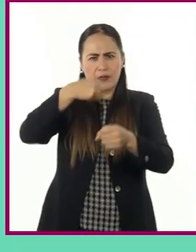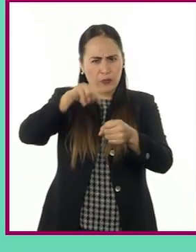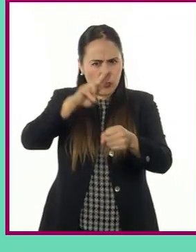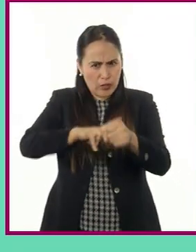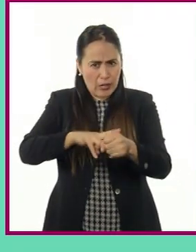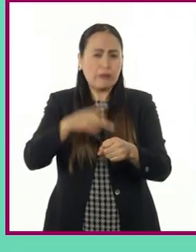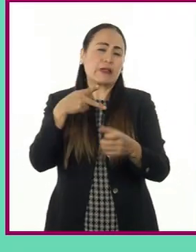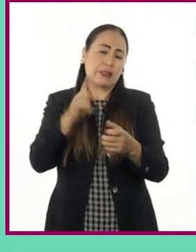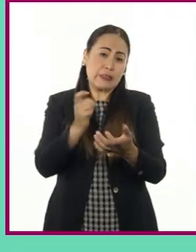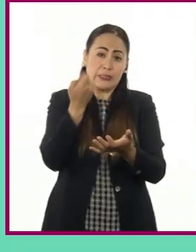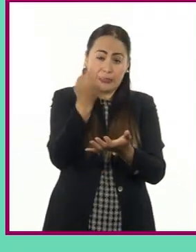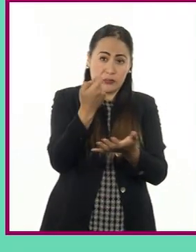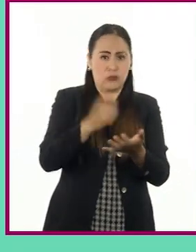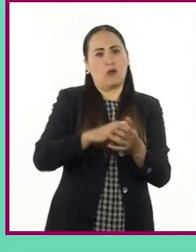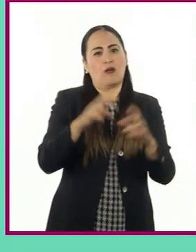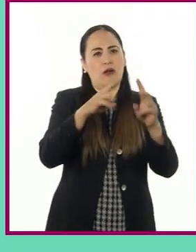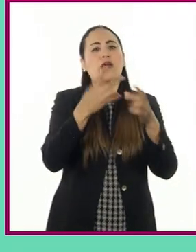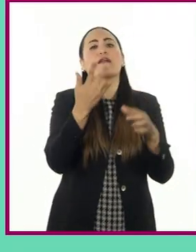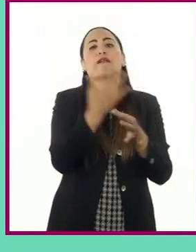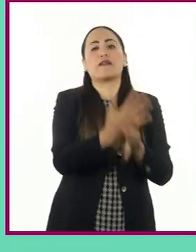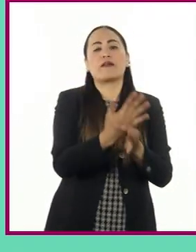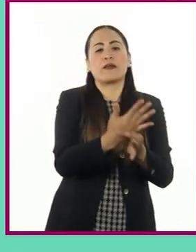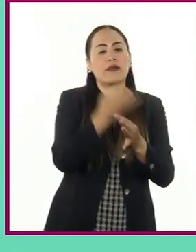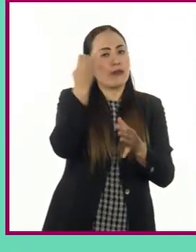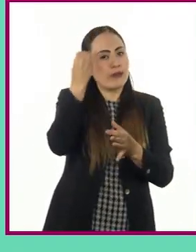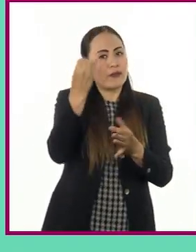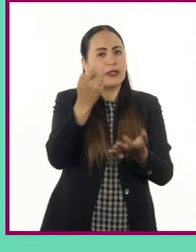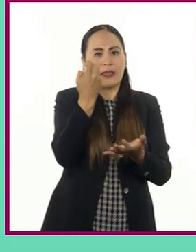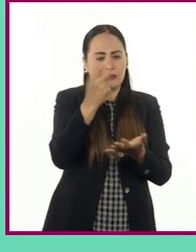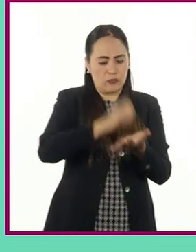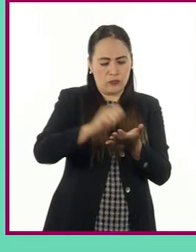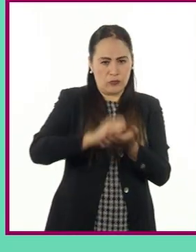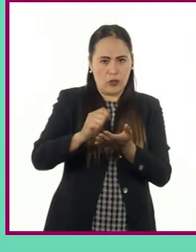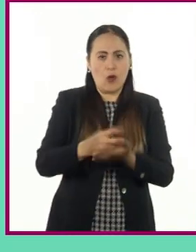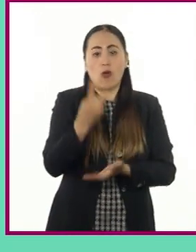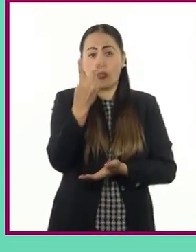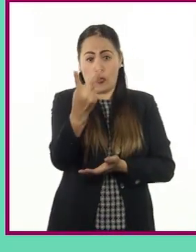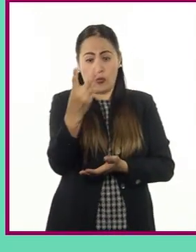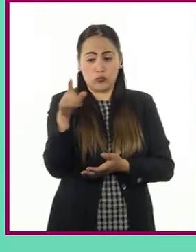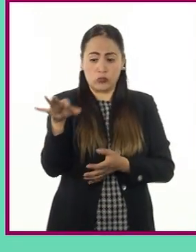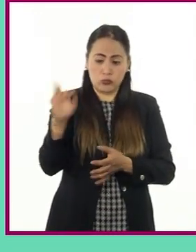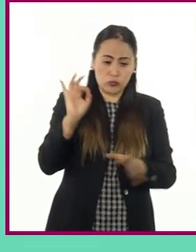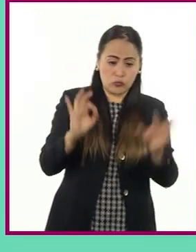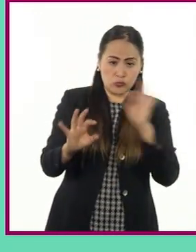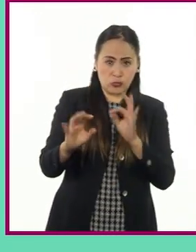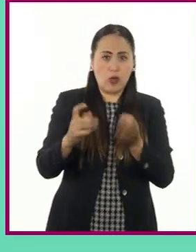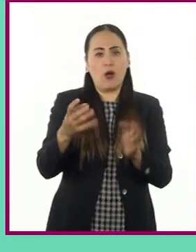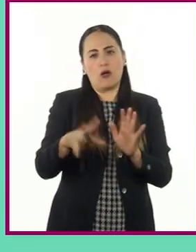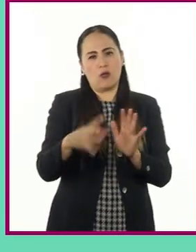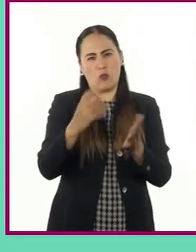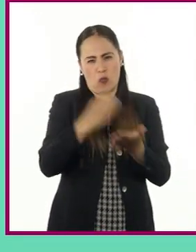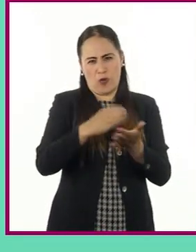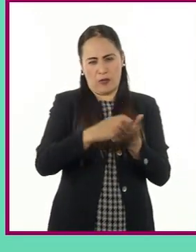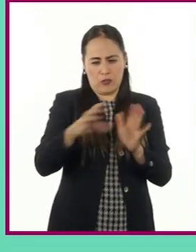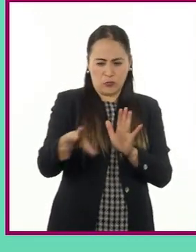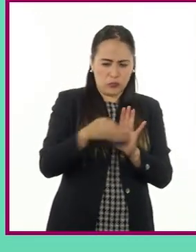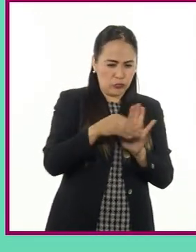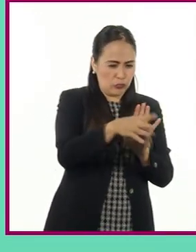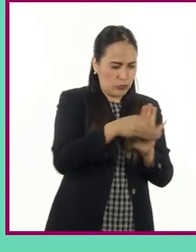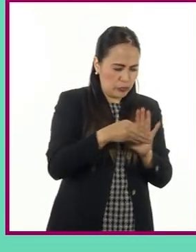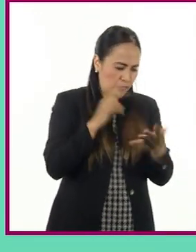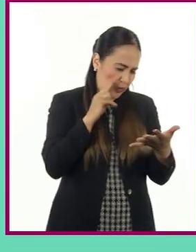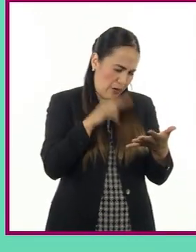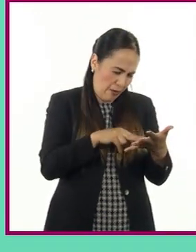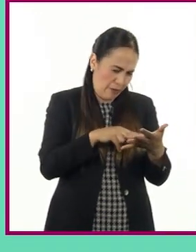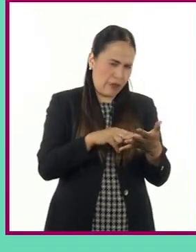que anotando el nombre del autor. Copien los dos poemas en la libreta y busquen las diferentes